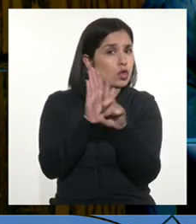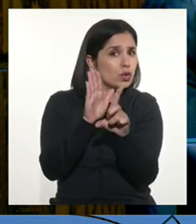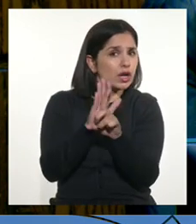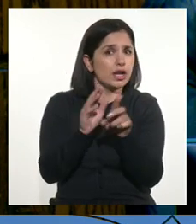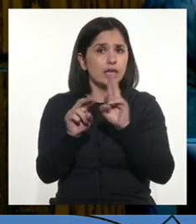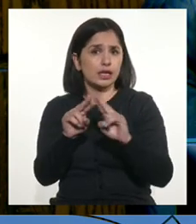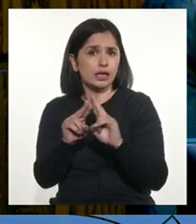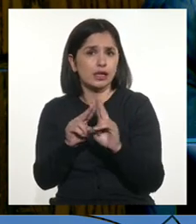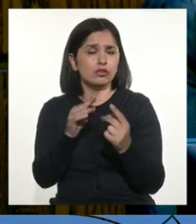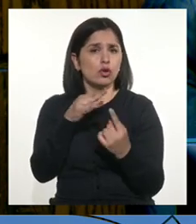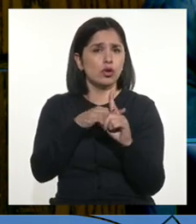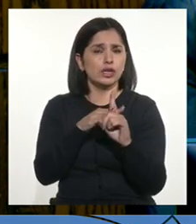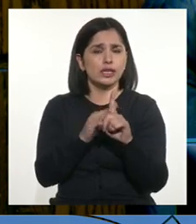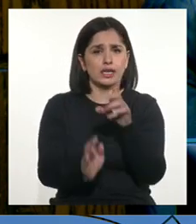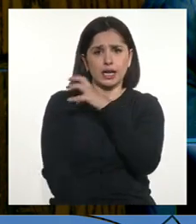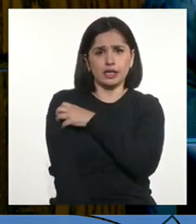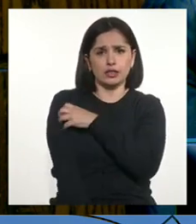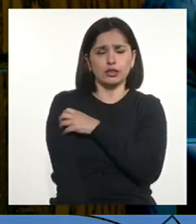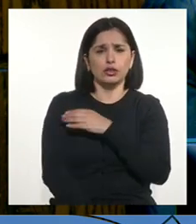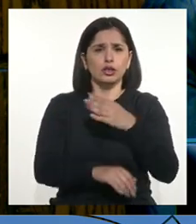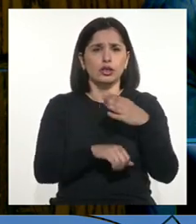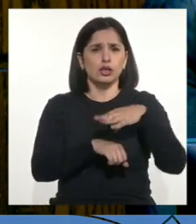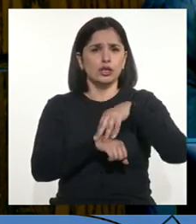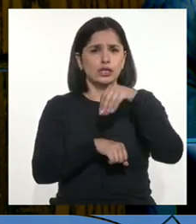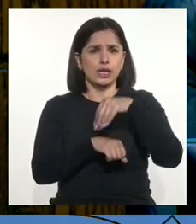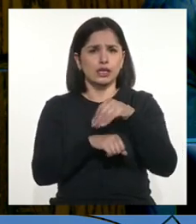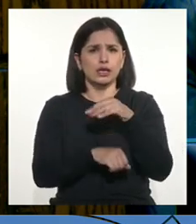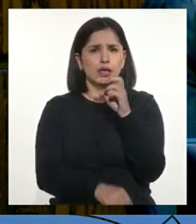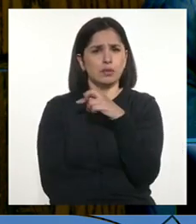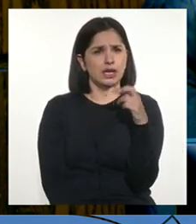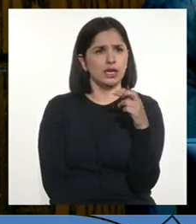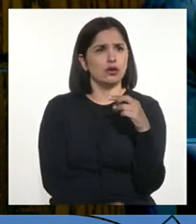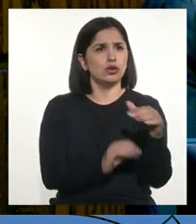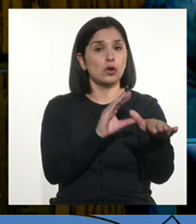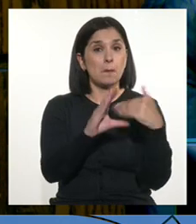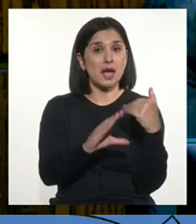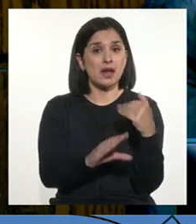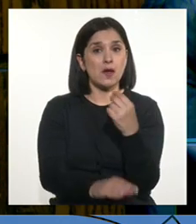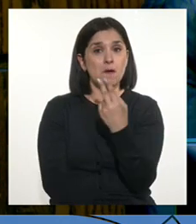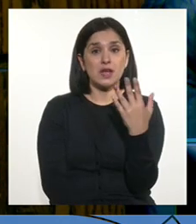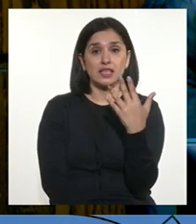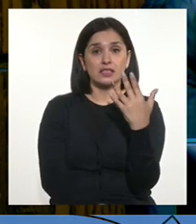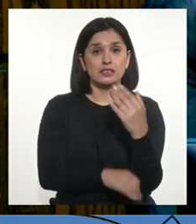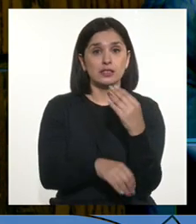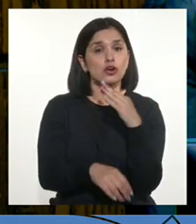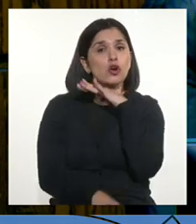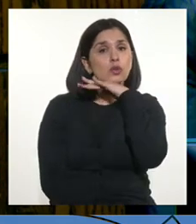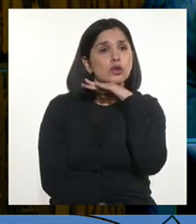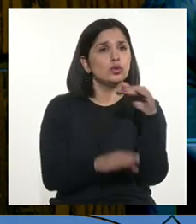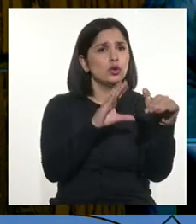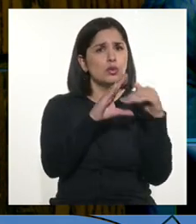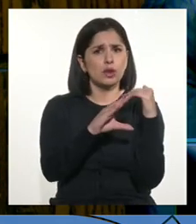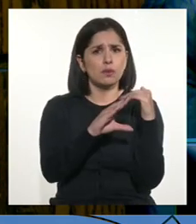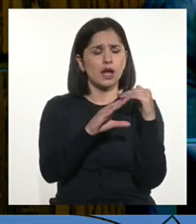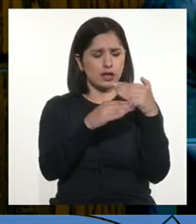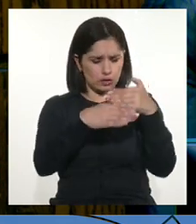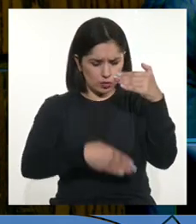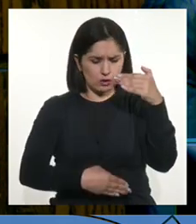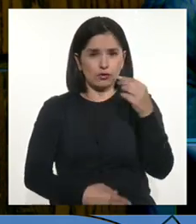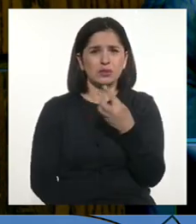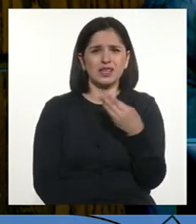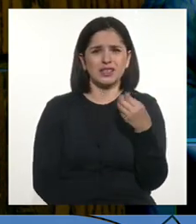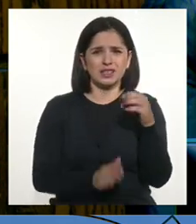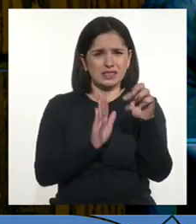región de arica y parinacota mandarme en 25 minutos 315 páginas en absolutamente todo lo que dijo